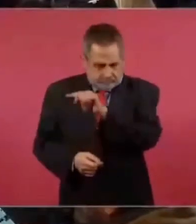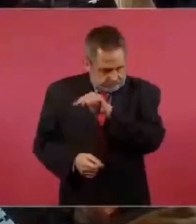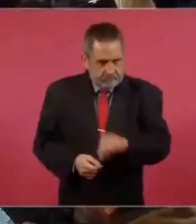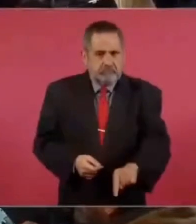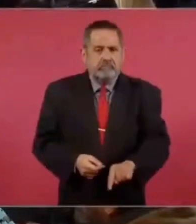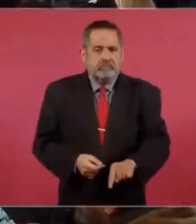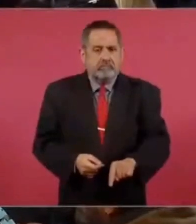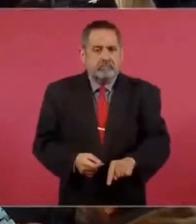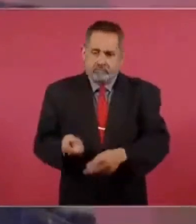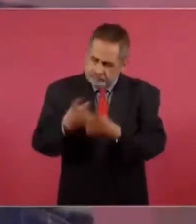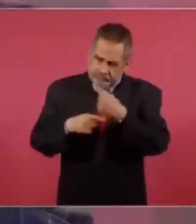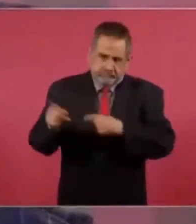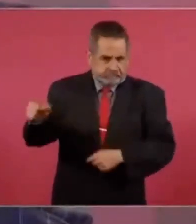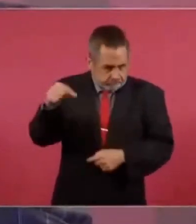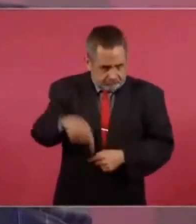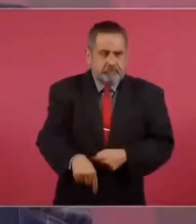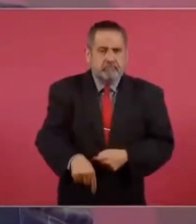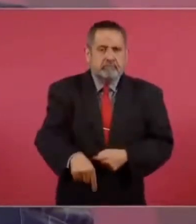que se entregue.